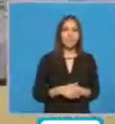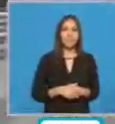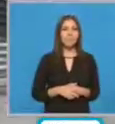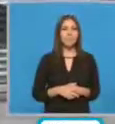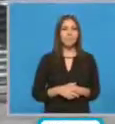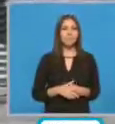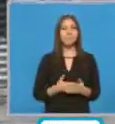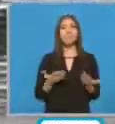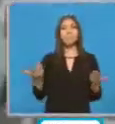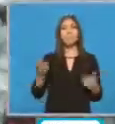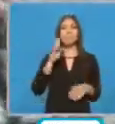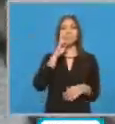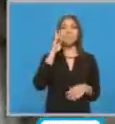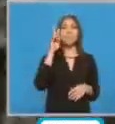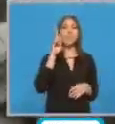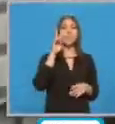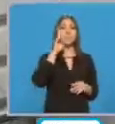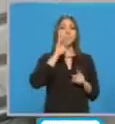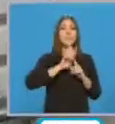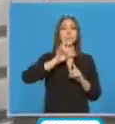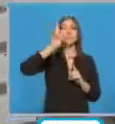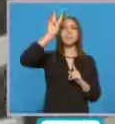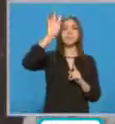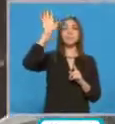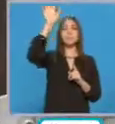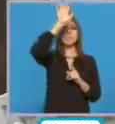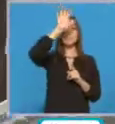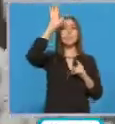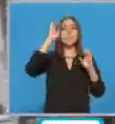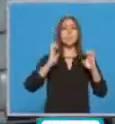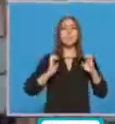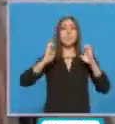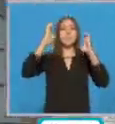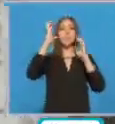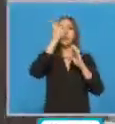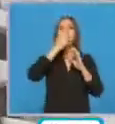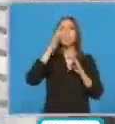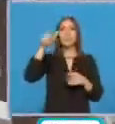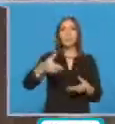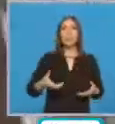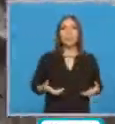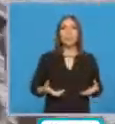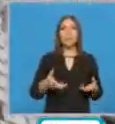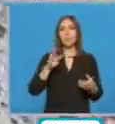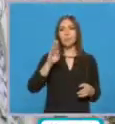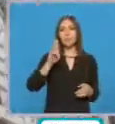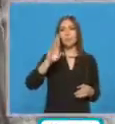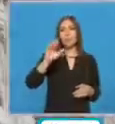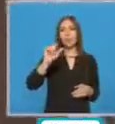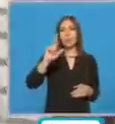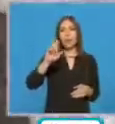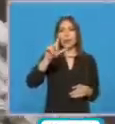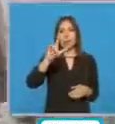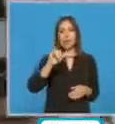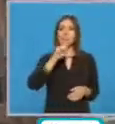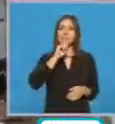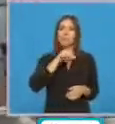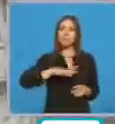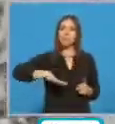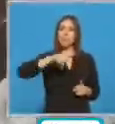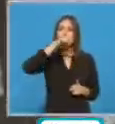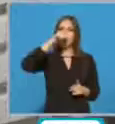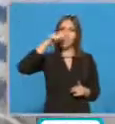Le digo, tío Alberto, mire, vea hacia arriba de este bello edificio, aquí sobre la calle de Bucareli, que pertenece a la Colonia Juárez, y